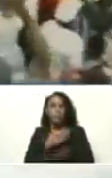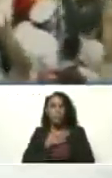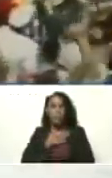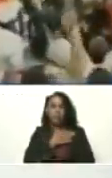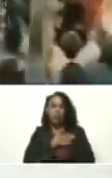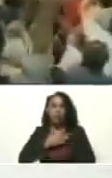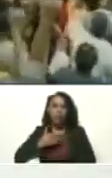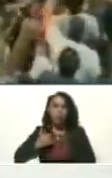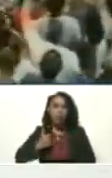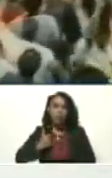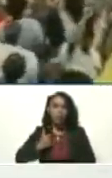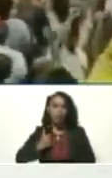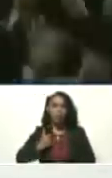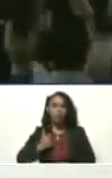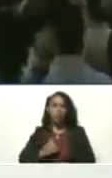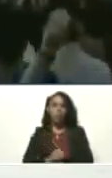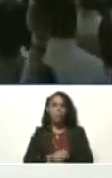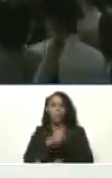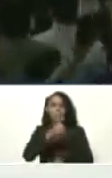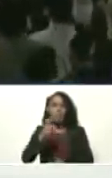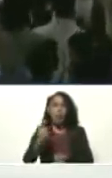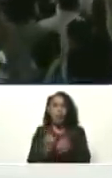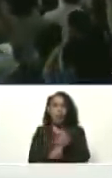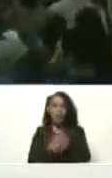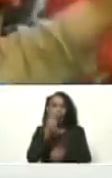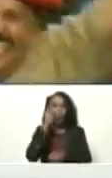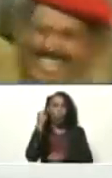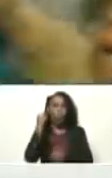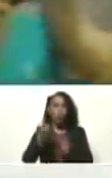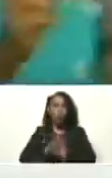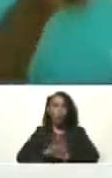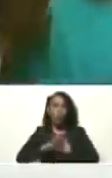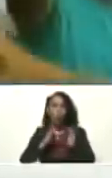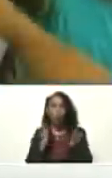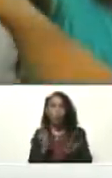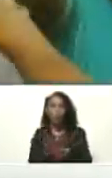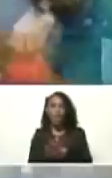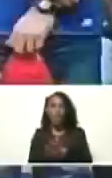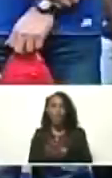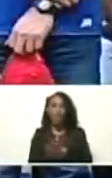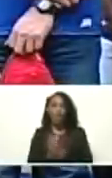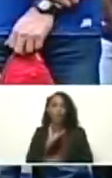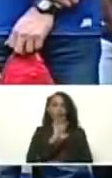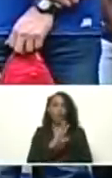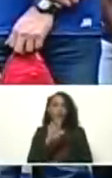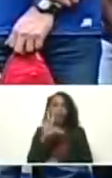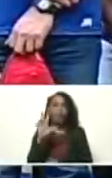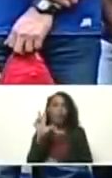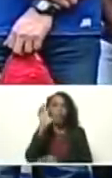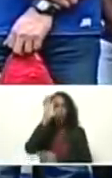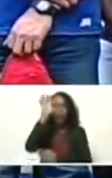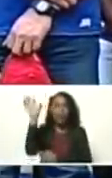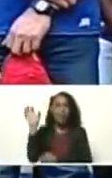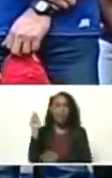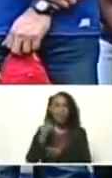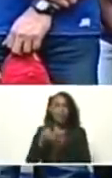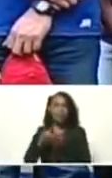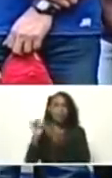y queridas, hermanos y hermanas del mundo, de 53 países